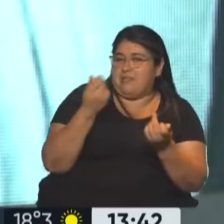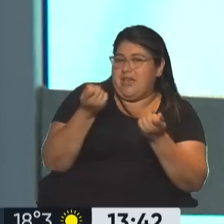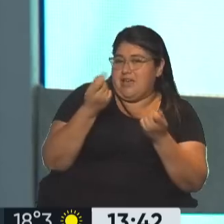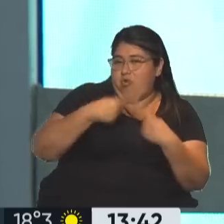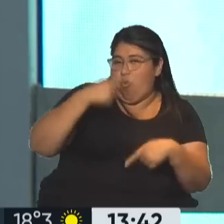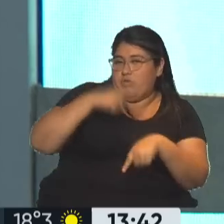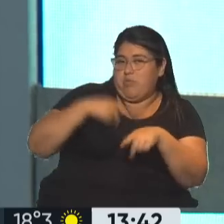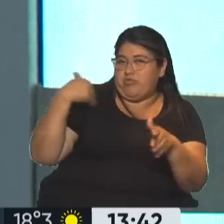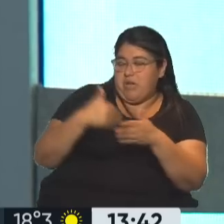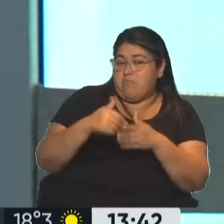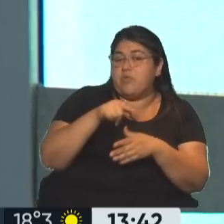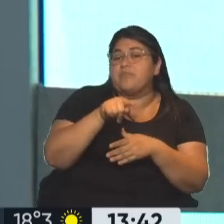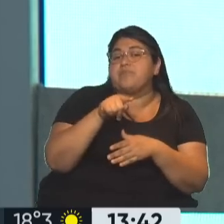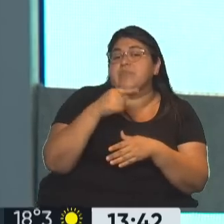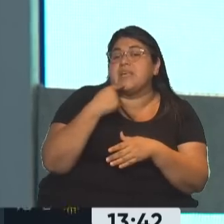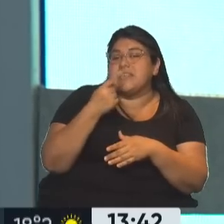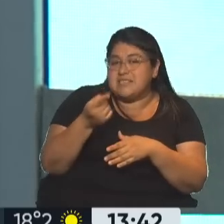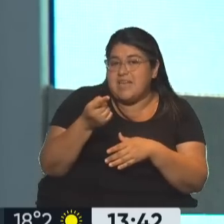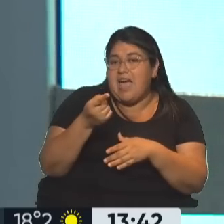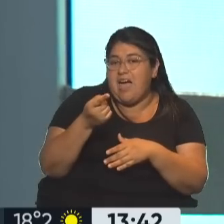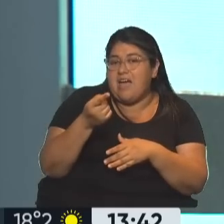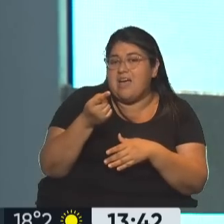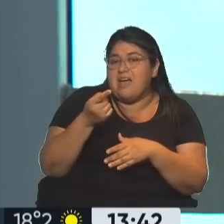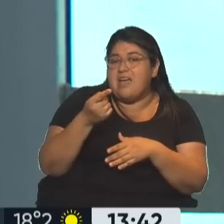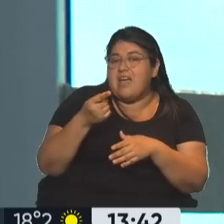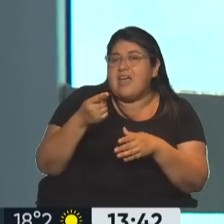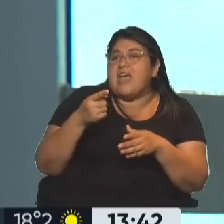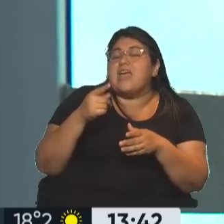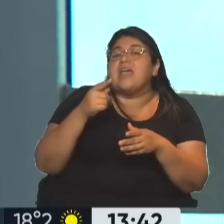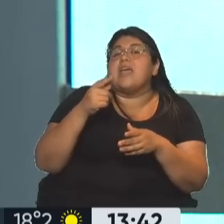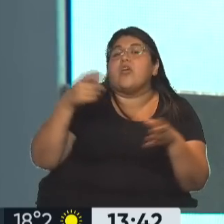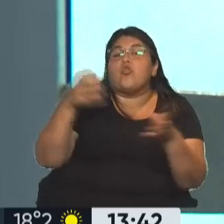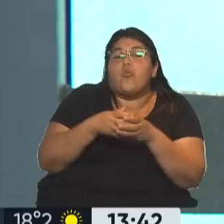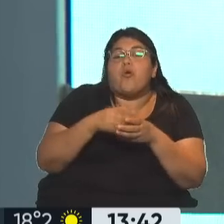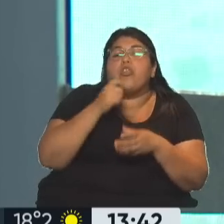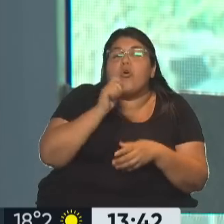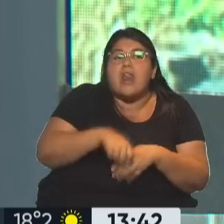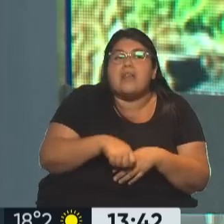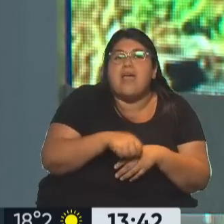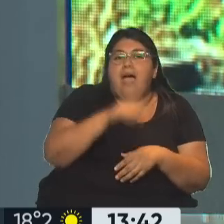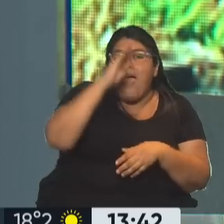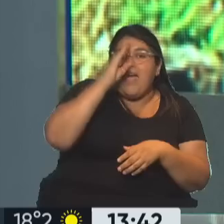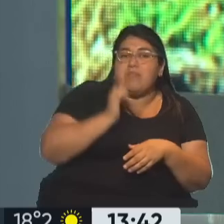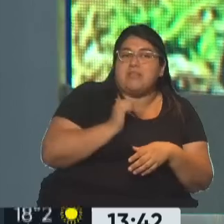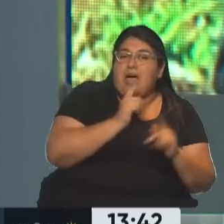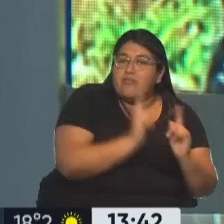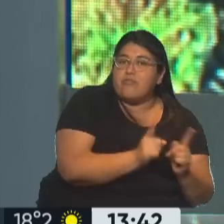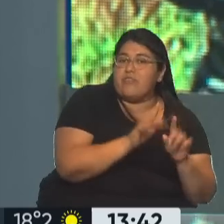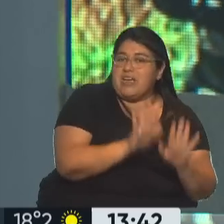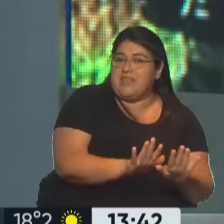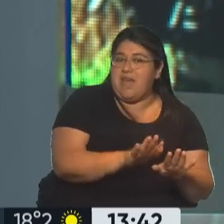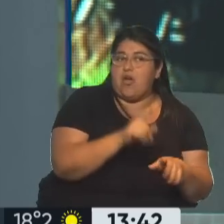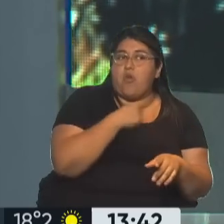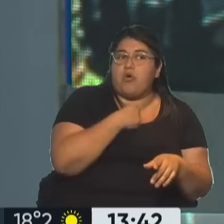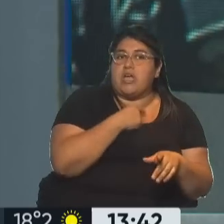días, porque necesitamos que el ejército ucraniano se quede ahí, no se mueva. O sea, hay como una suerte de pantano de la guerra